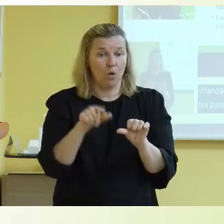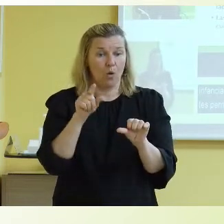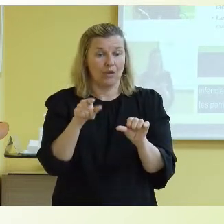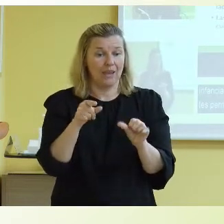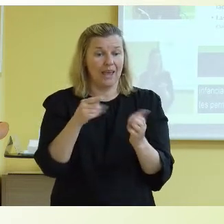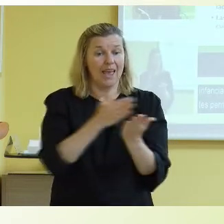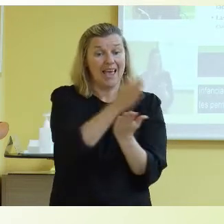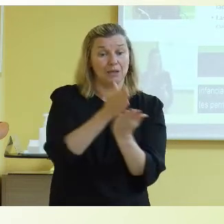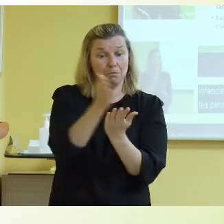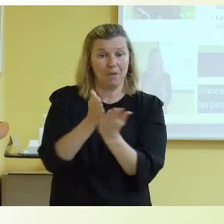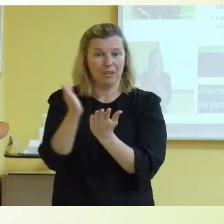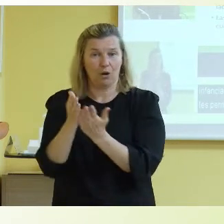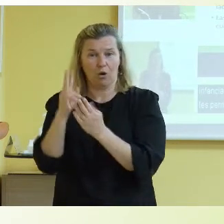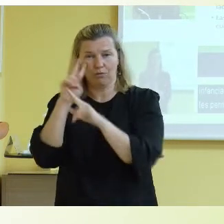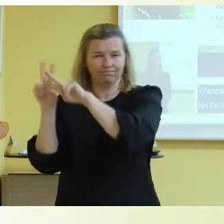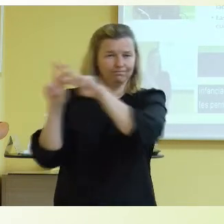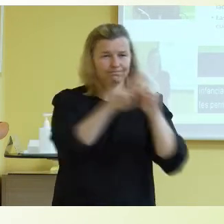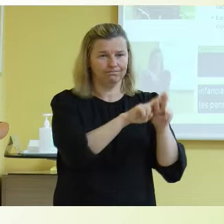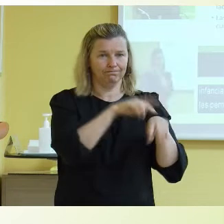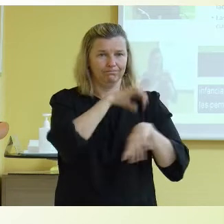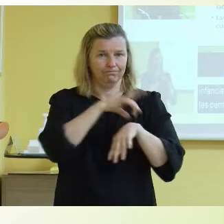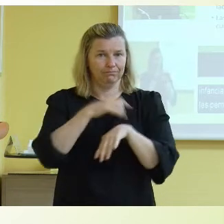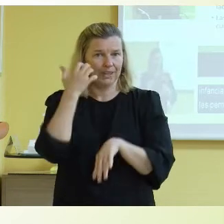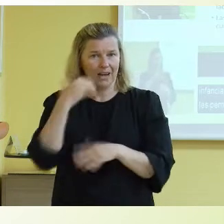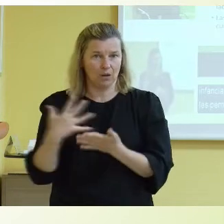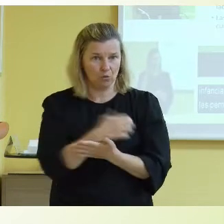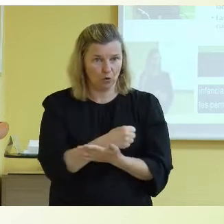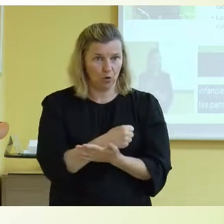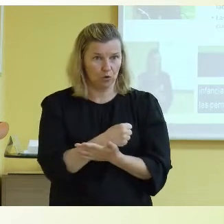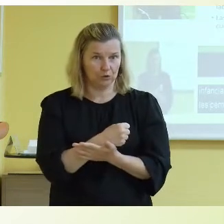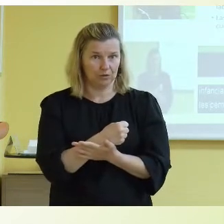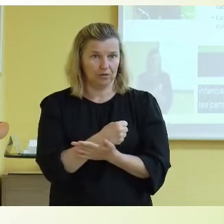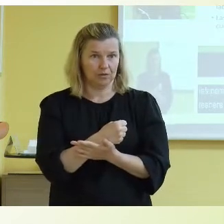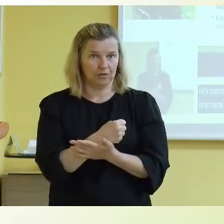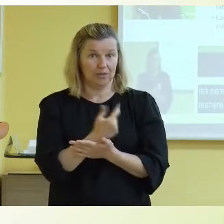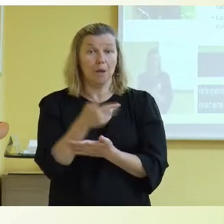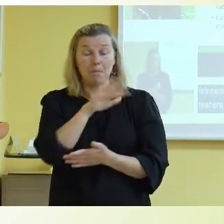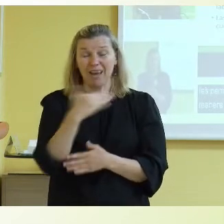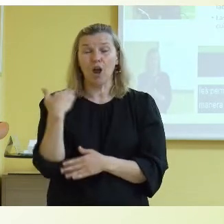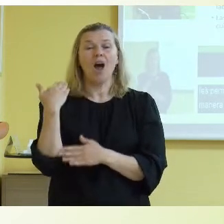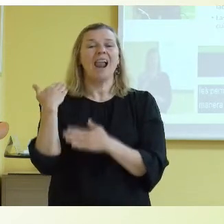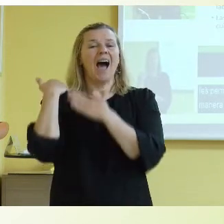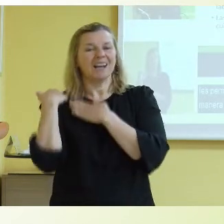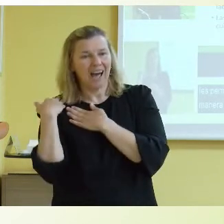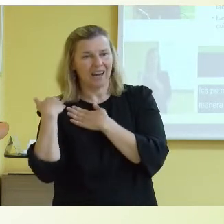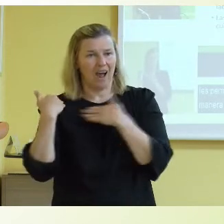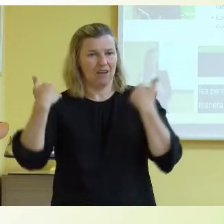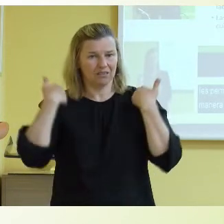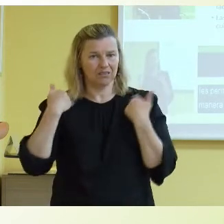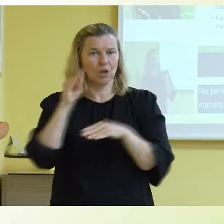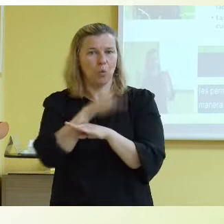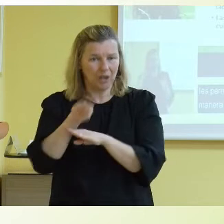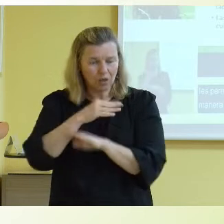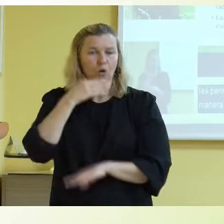de situaciones de todas las enfermedades raras. Y bueno, pues, nos dimos cuenta que la carga del cuidador era también importante. El tema